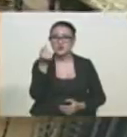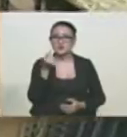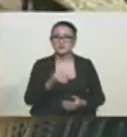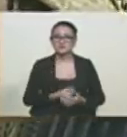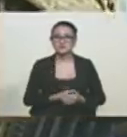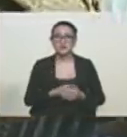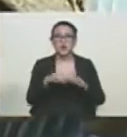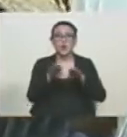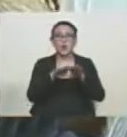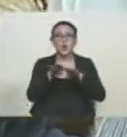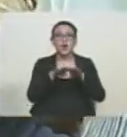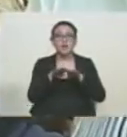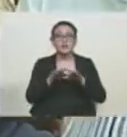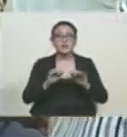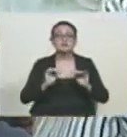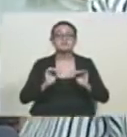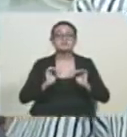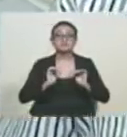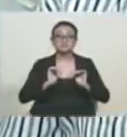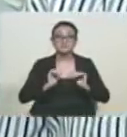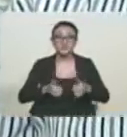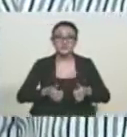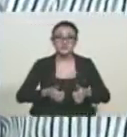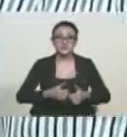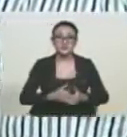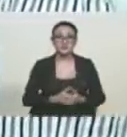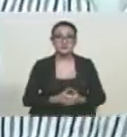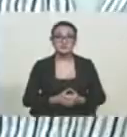Desde Cojedes fue que empezamos